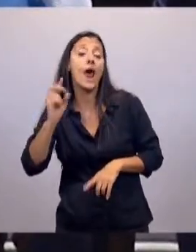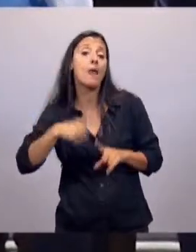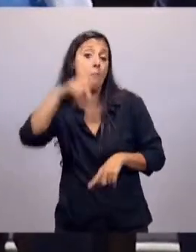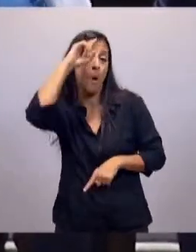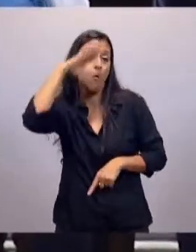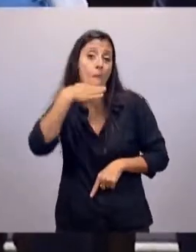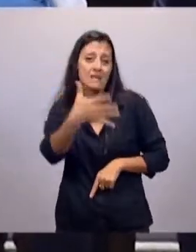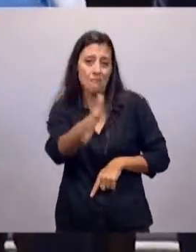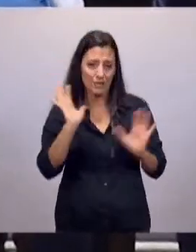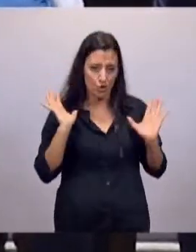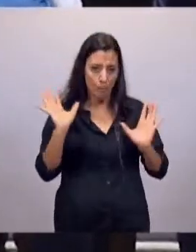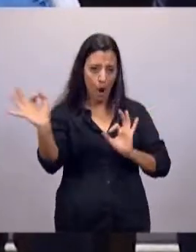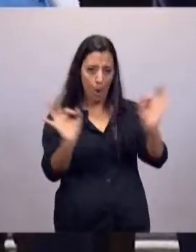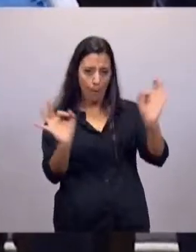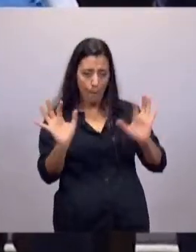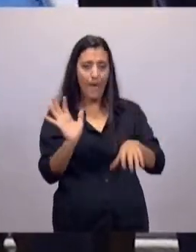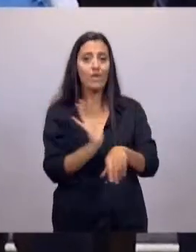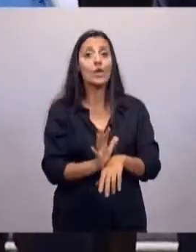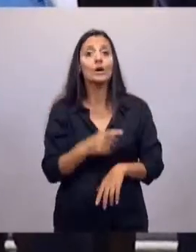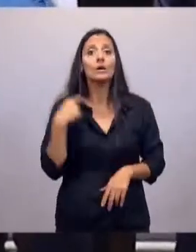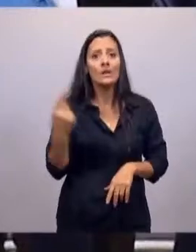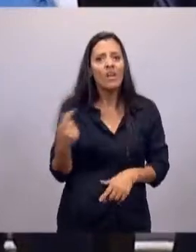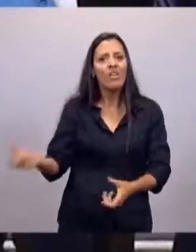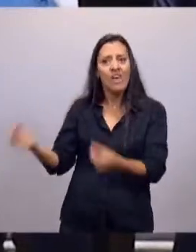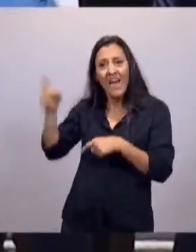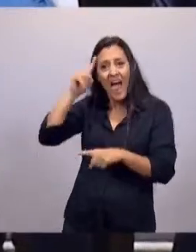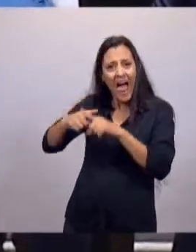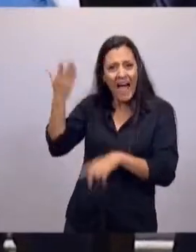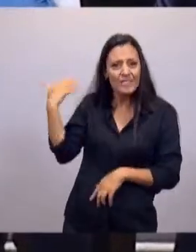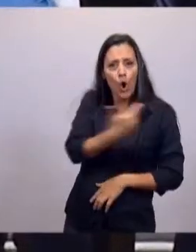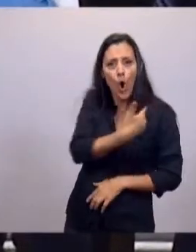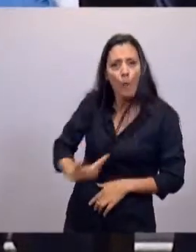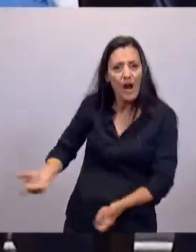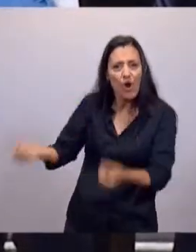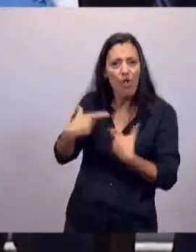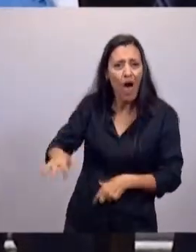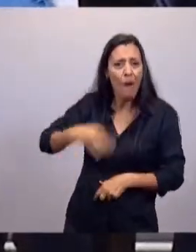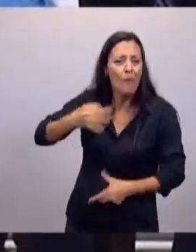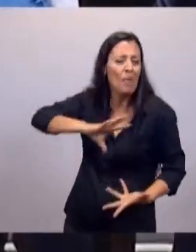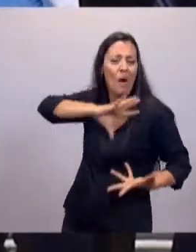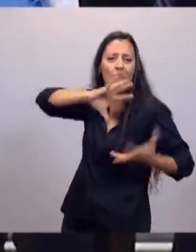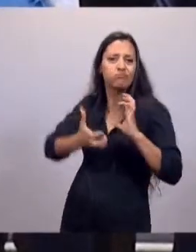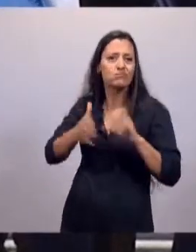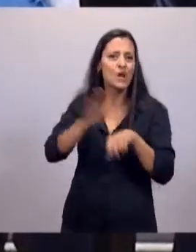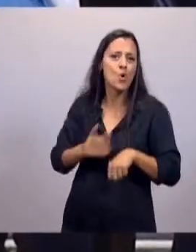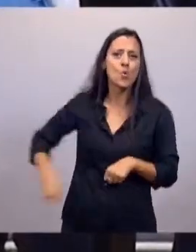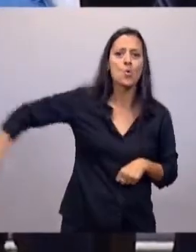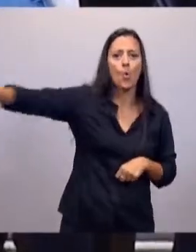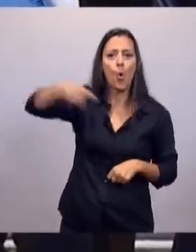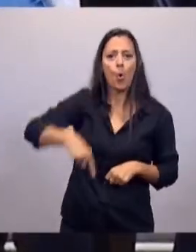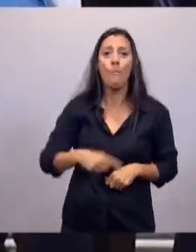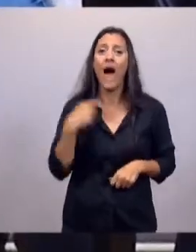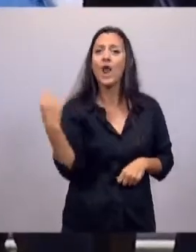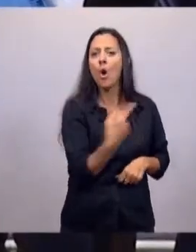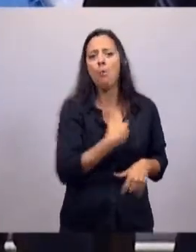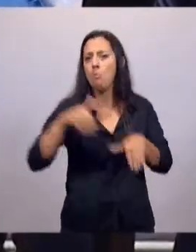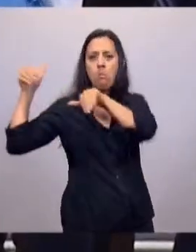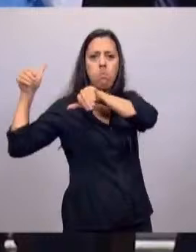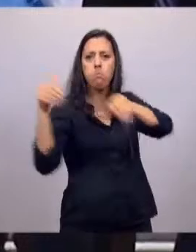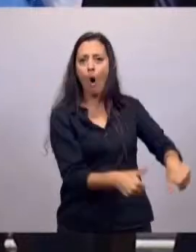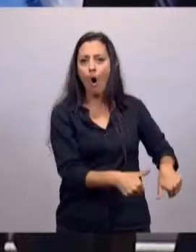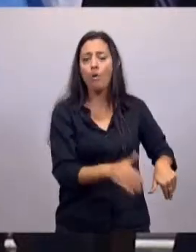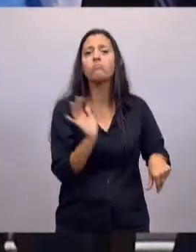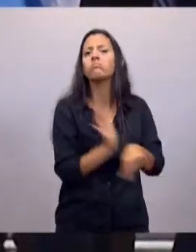mes. Nos han arruinado la vida. Nos han hecho caer